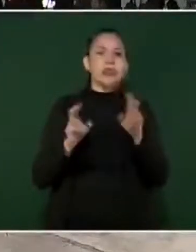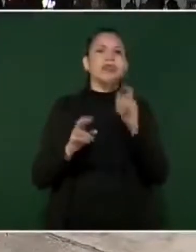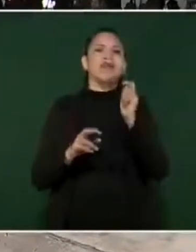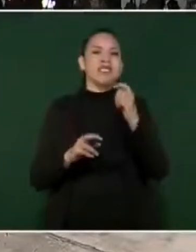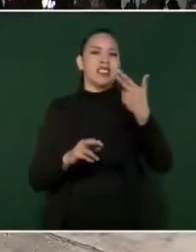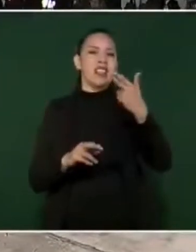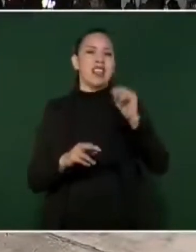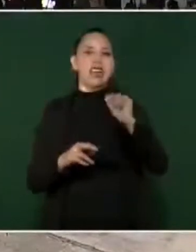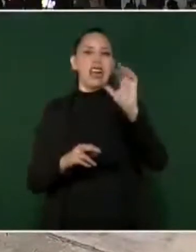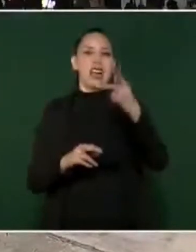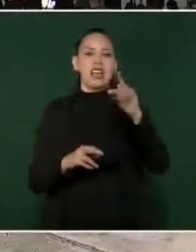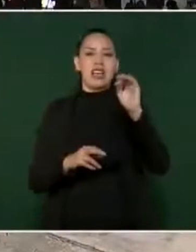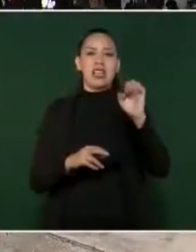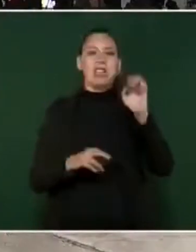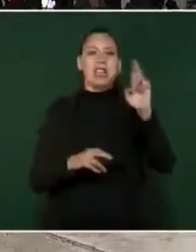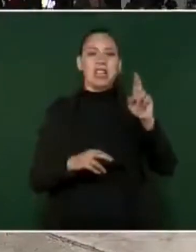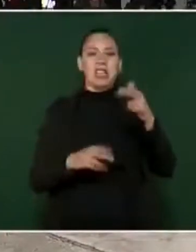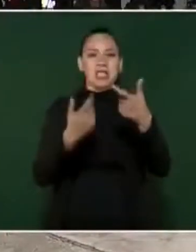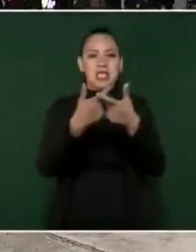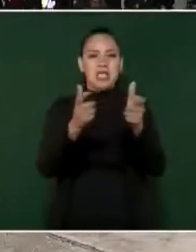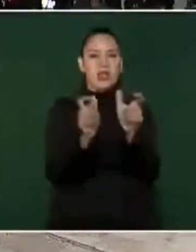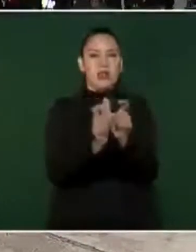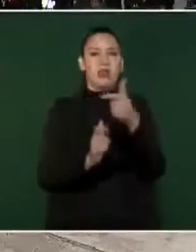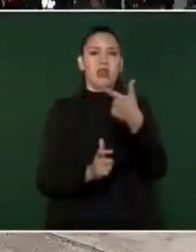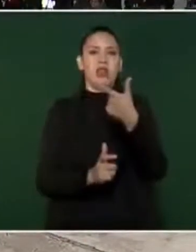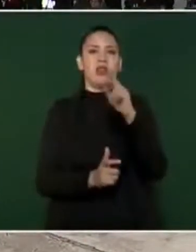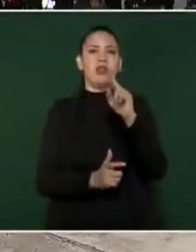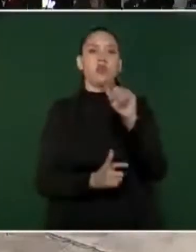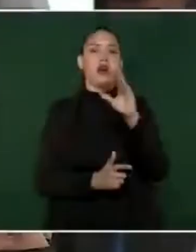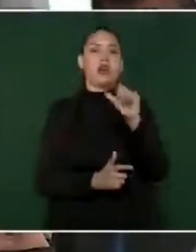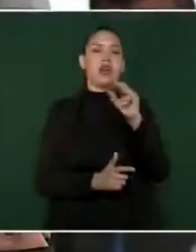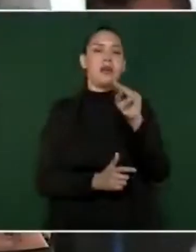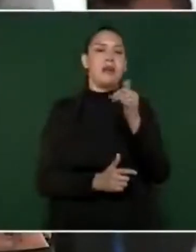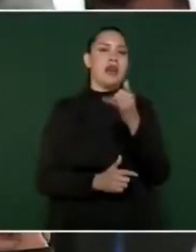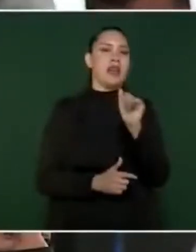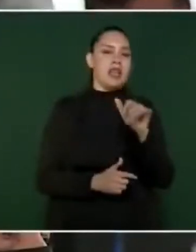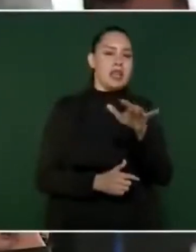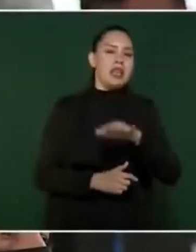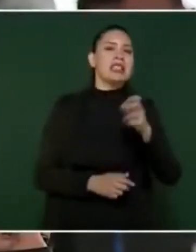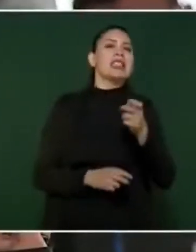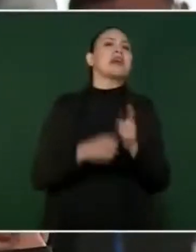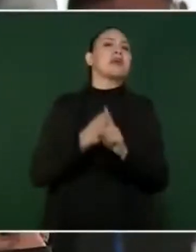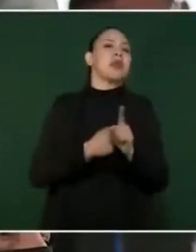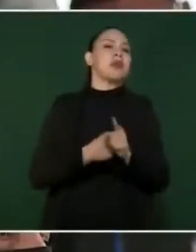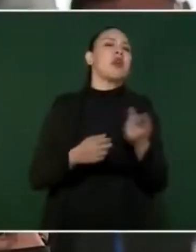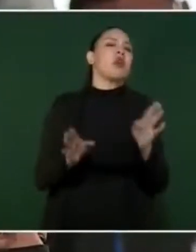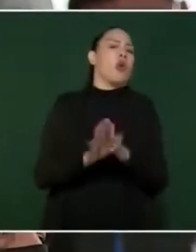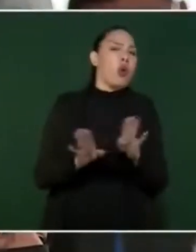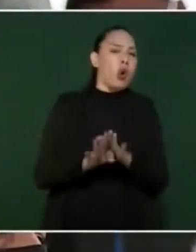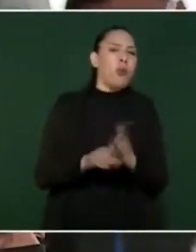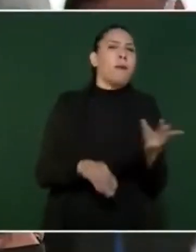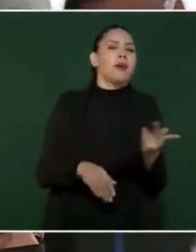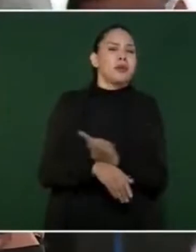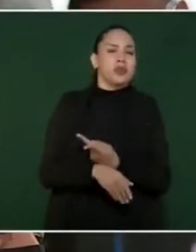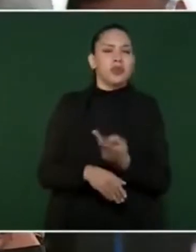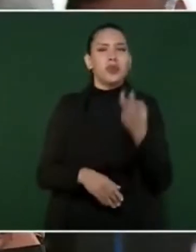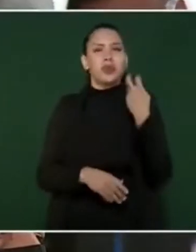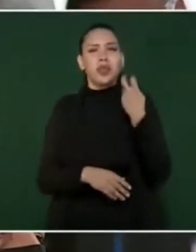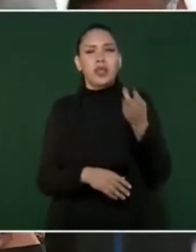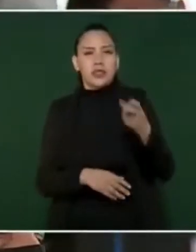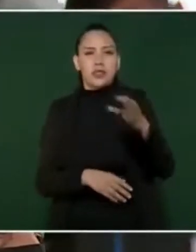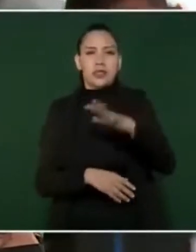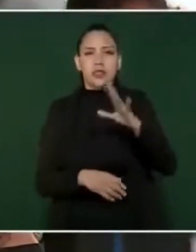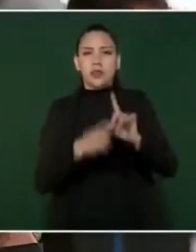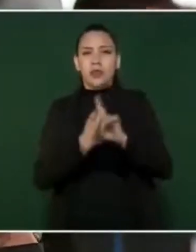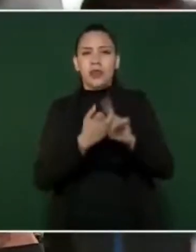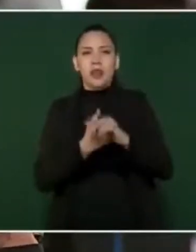que está aquí el general, no sé si nos pudiera comentar pues cómo fue que pasó, también qué se ha hecho con esta información. Han surgido pues una